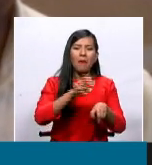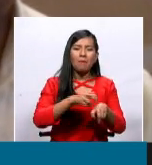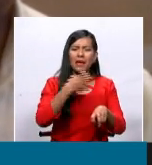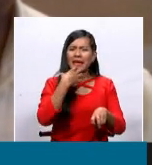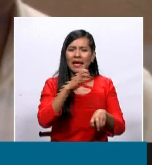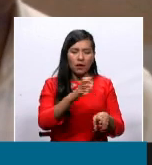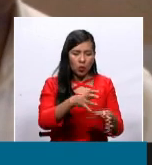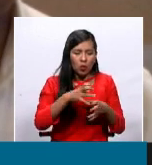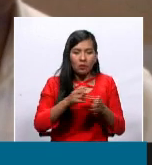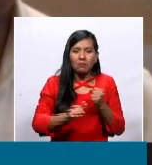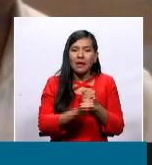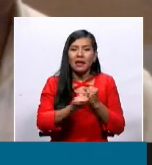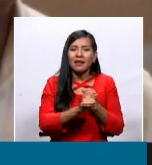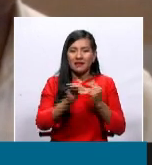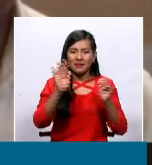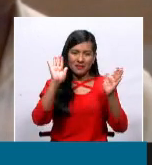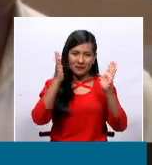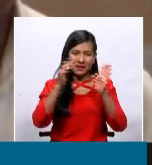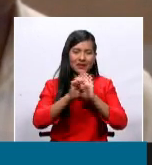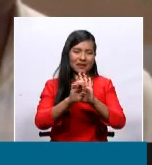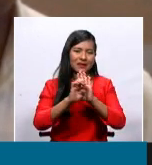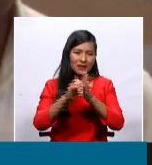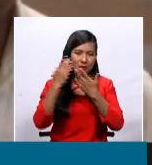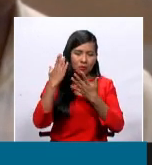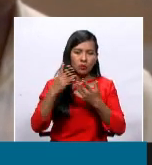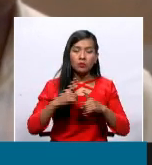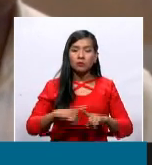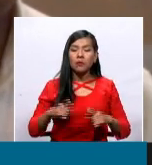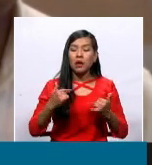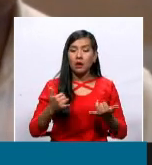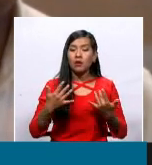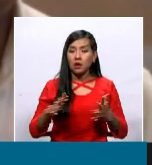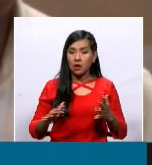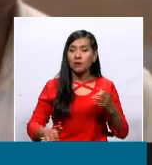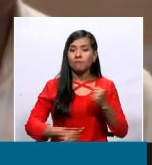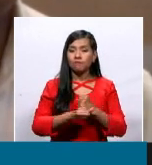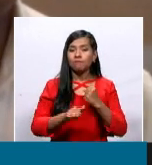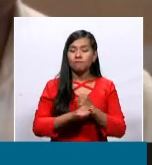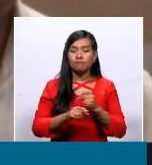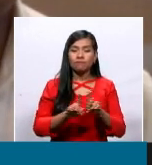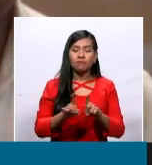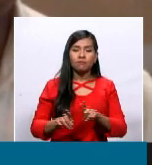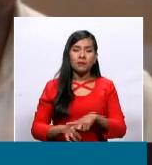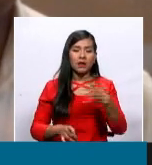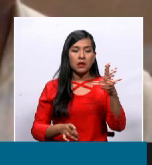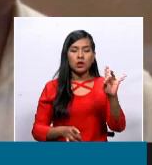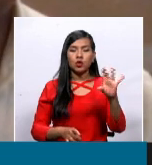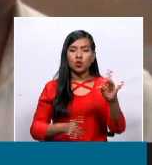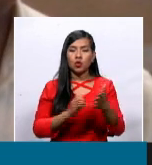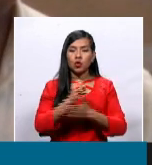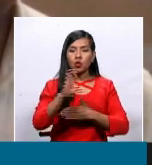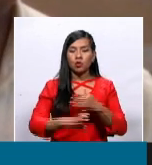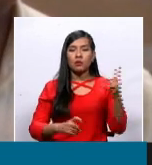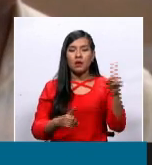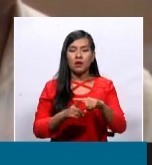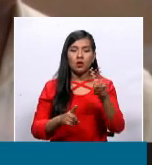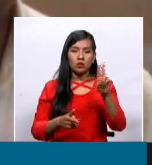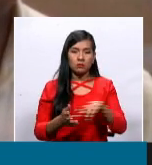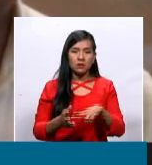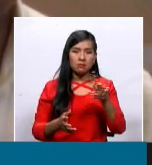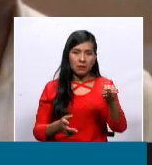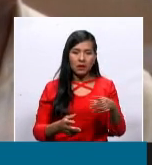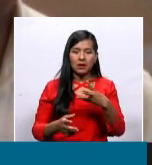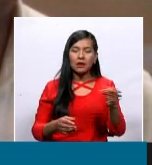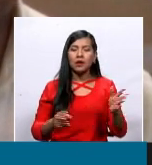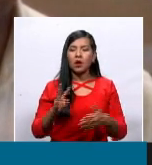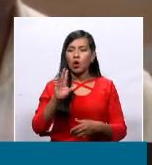político, la tensión, de hecho, entre el 18 de octubre del 2020 y el 8 de noviembre que